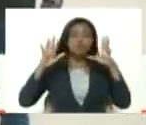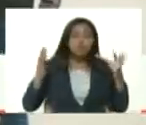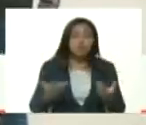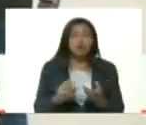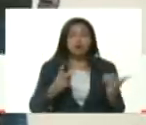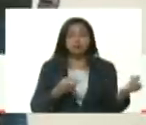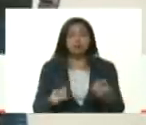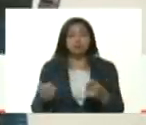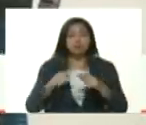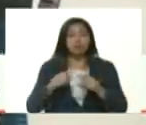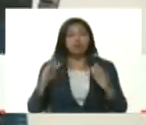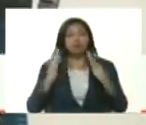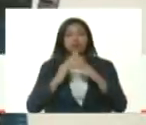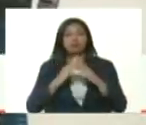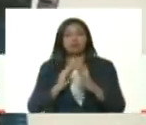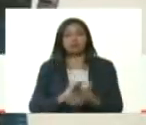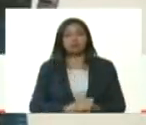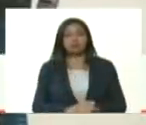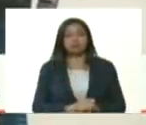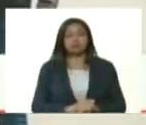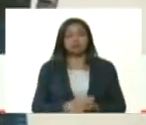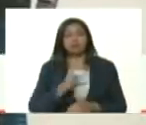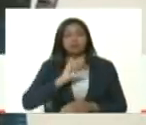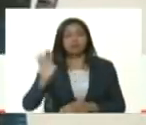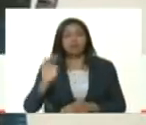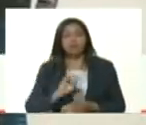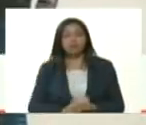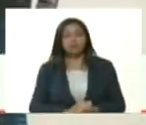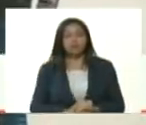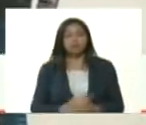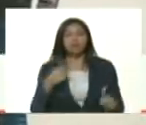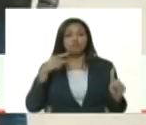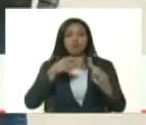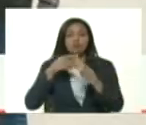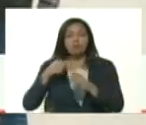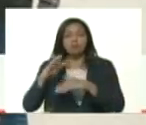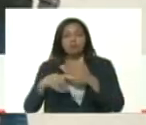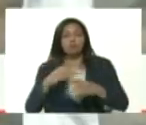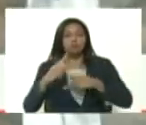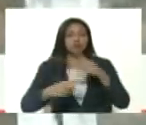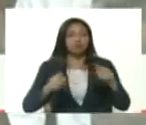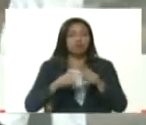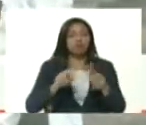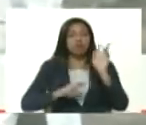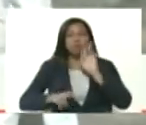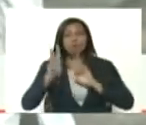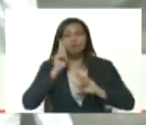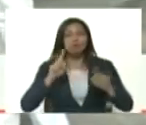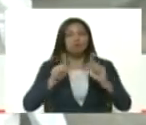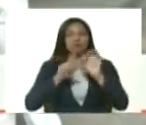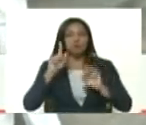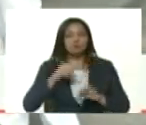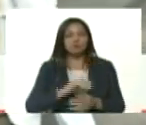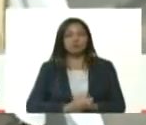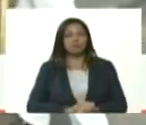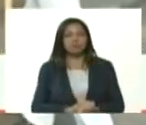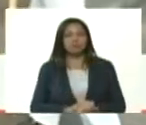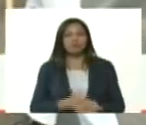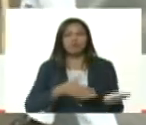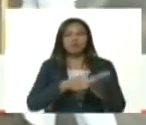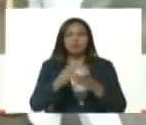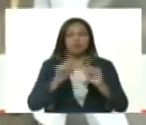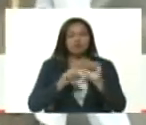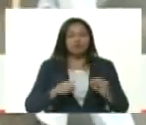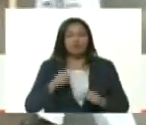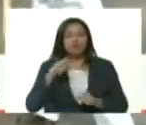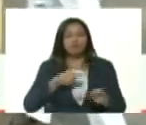son recibidos en su casa, en su patria, como usted lo ha orientado. Este proceso de desinfección que permite garantizar también